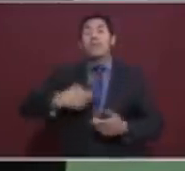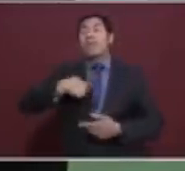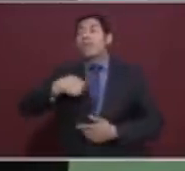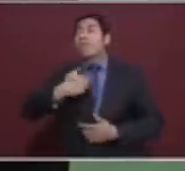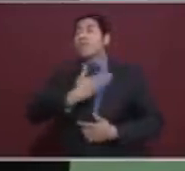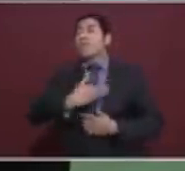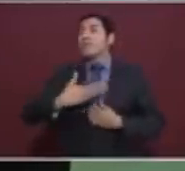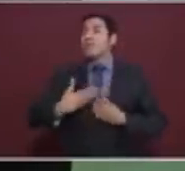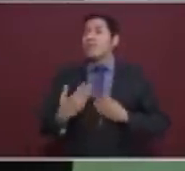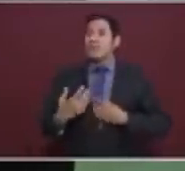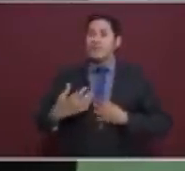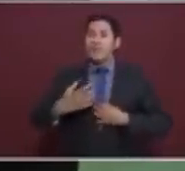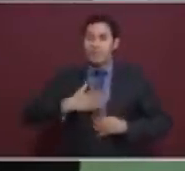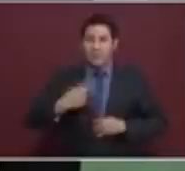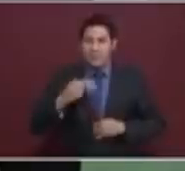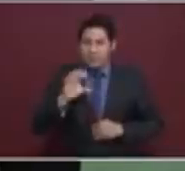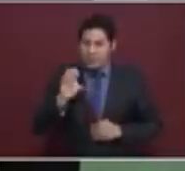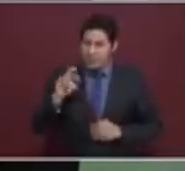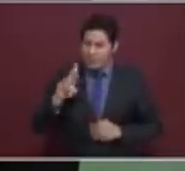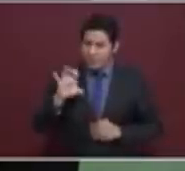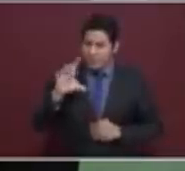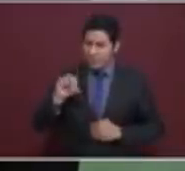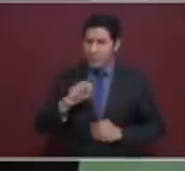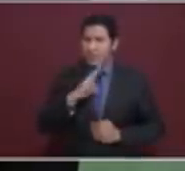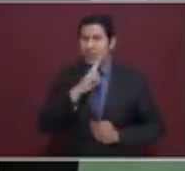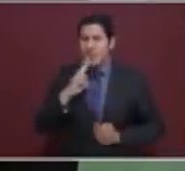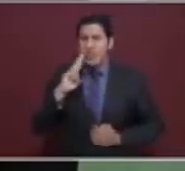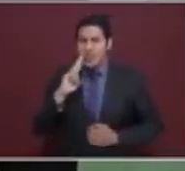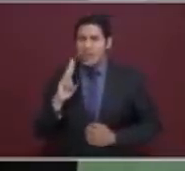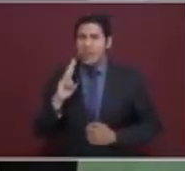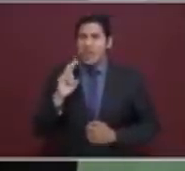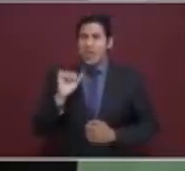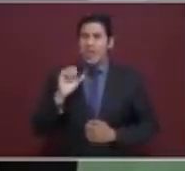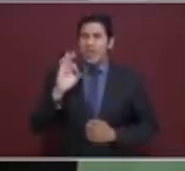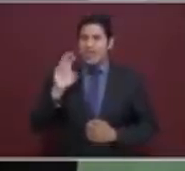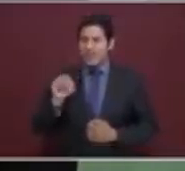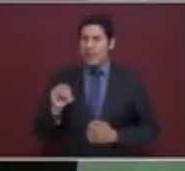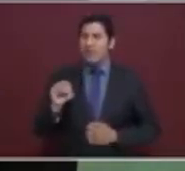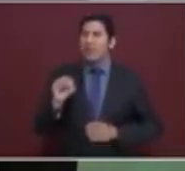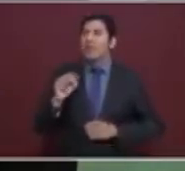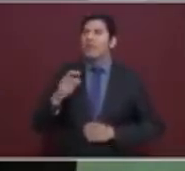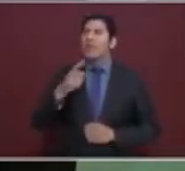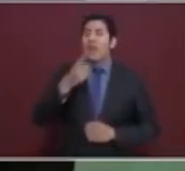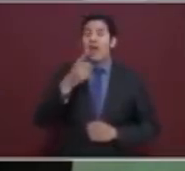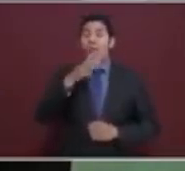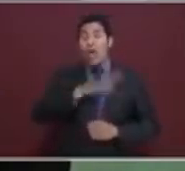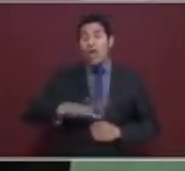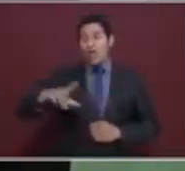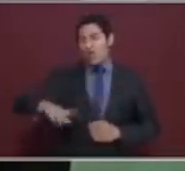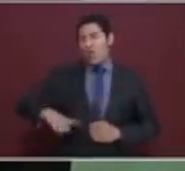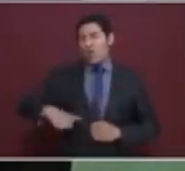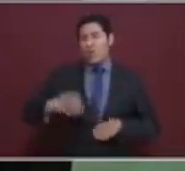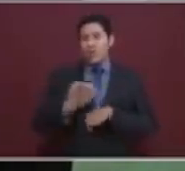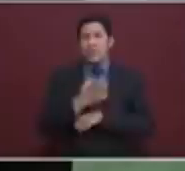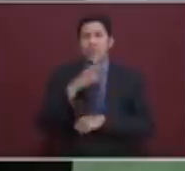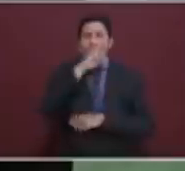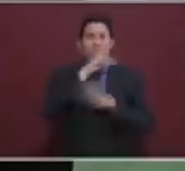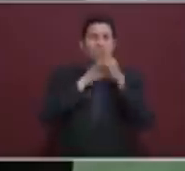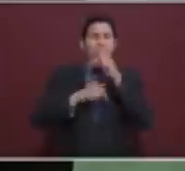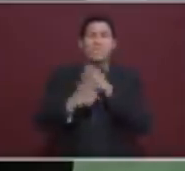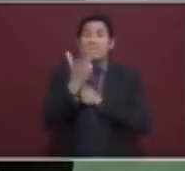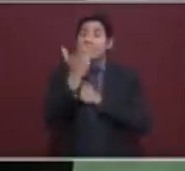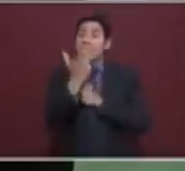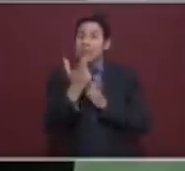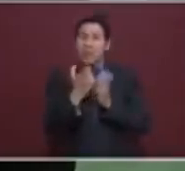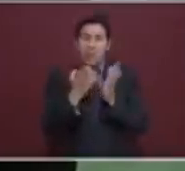enrique garcía de agencia fronteriza de noticias el gobierno del estado se queja de que su crisis financiera que está golpeando entre otros sectores al